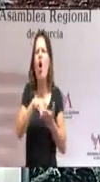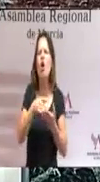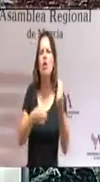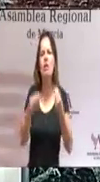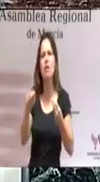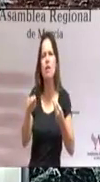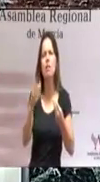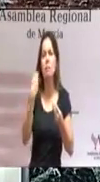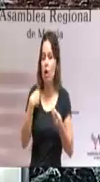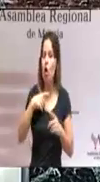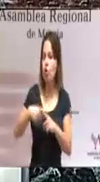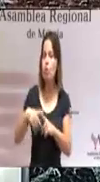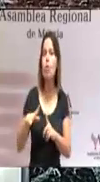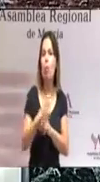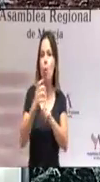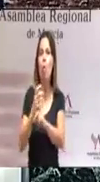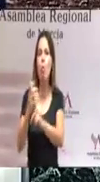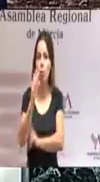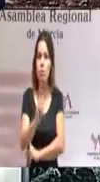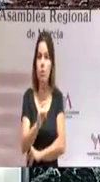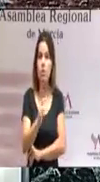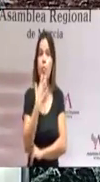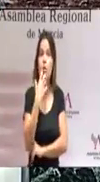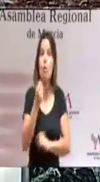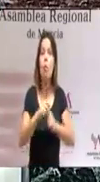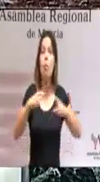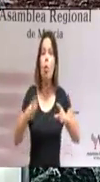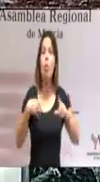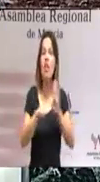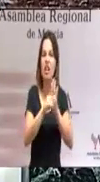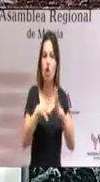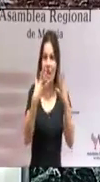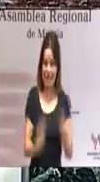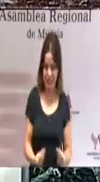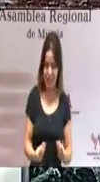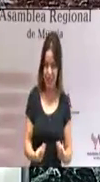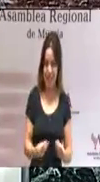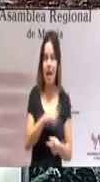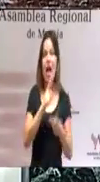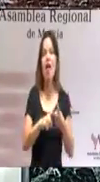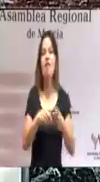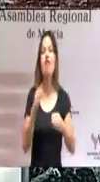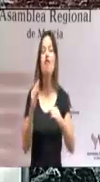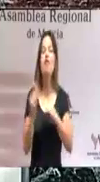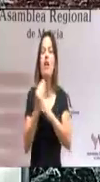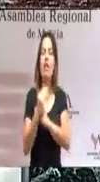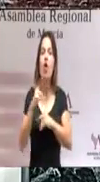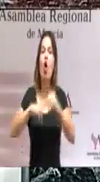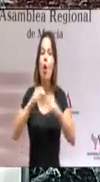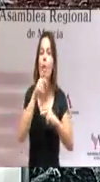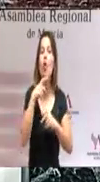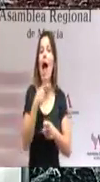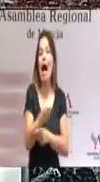Mire, hemos conseguido muchas cosas, entre ellas la ampliación del decreto de sequía, la financiación de obras para unos agricultores que